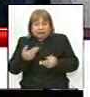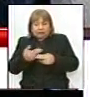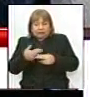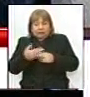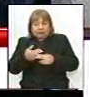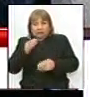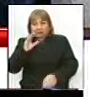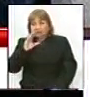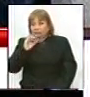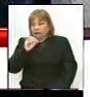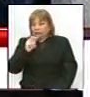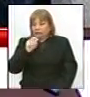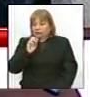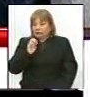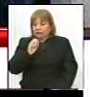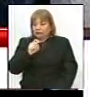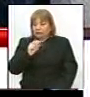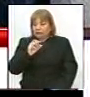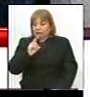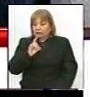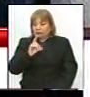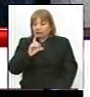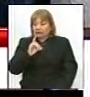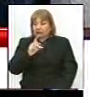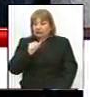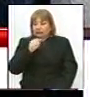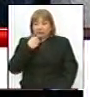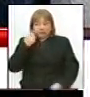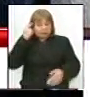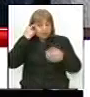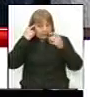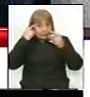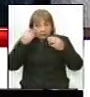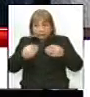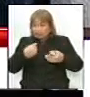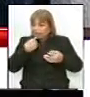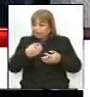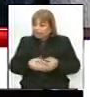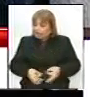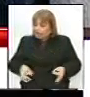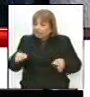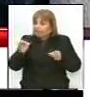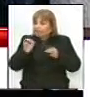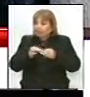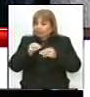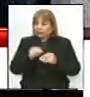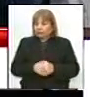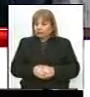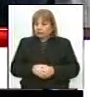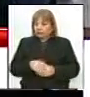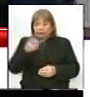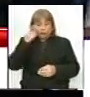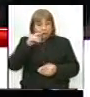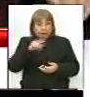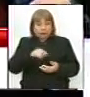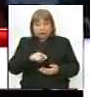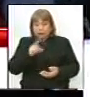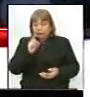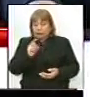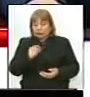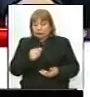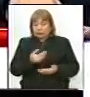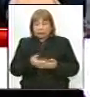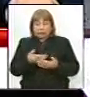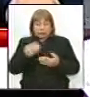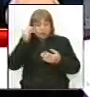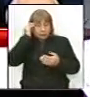contextualización porque obviamente considero de que tiene que ser importante para uno para una una entidad